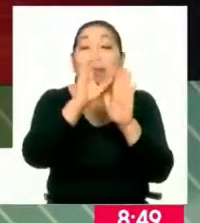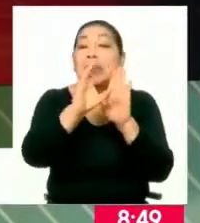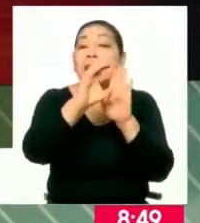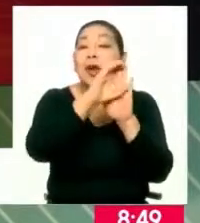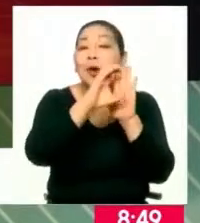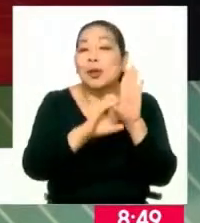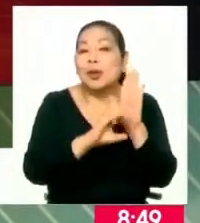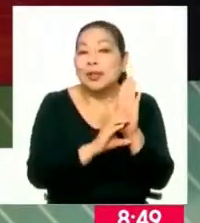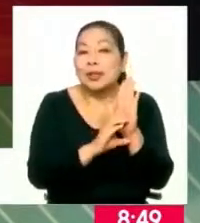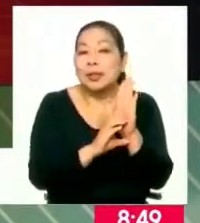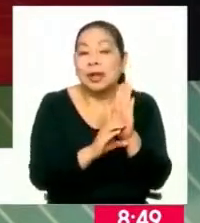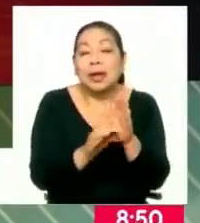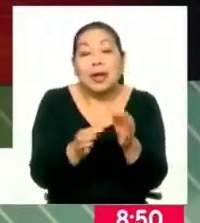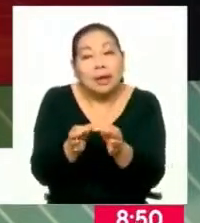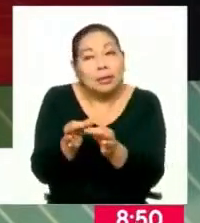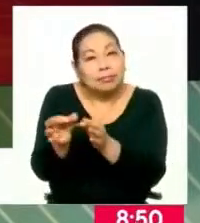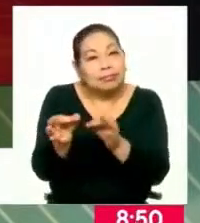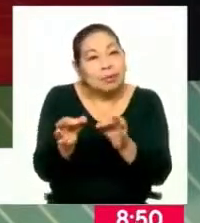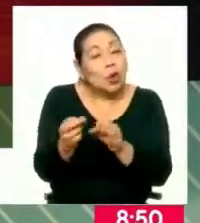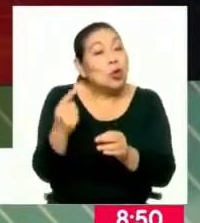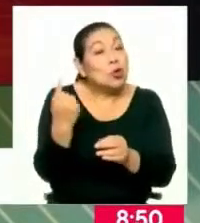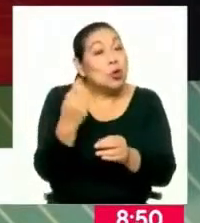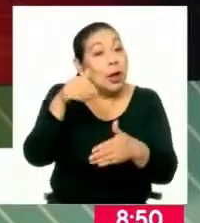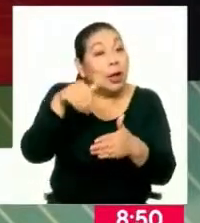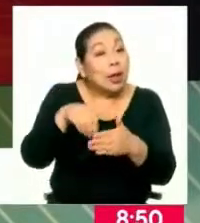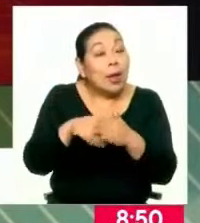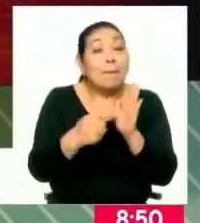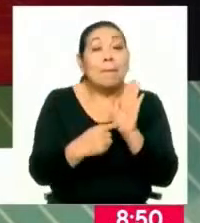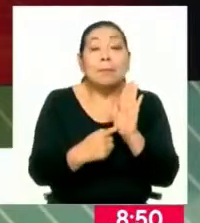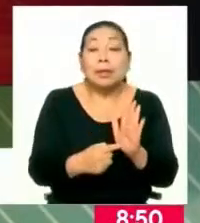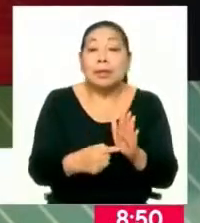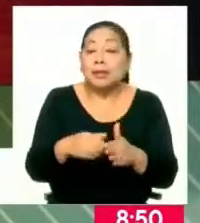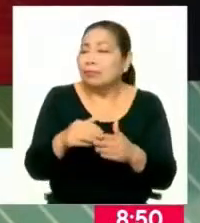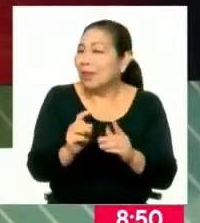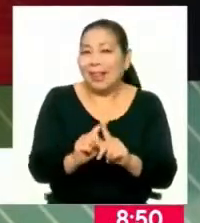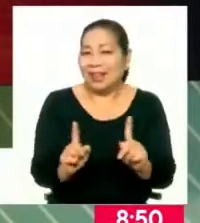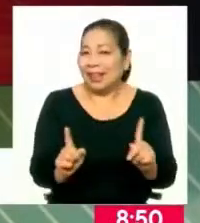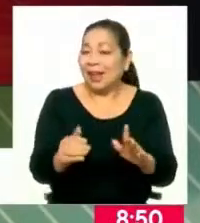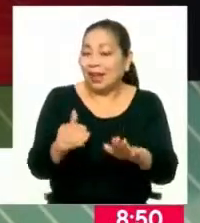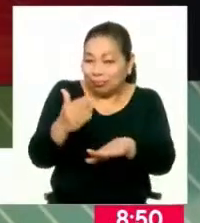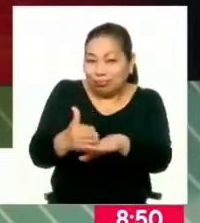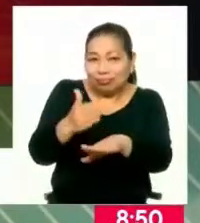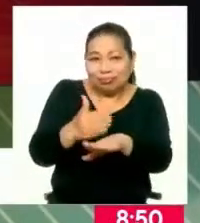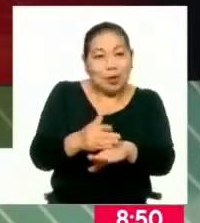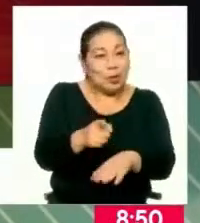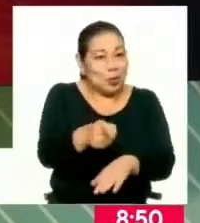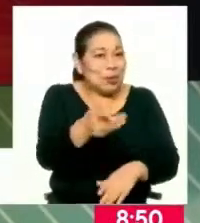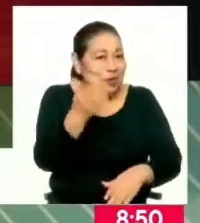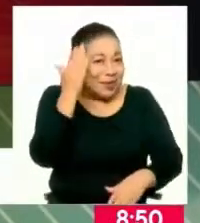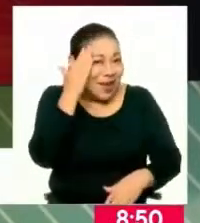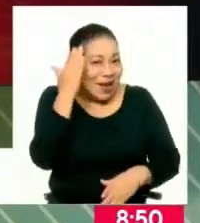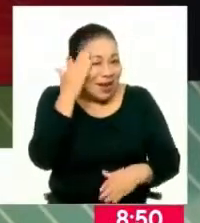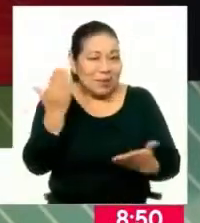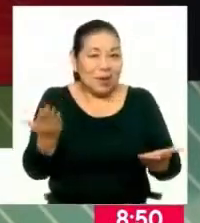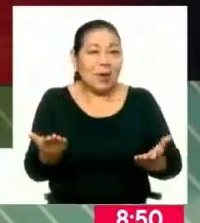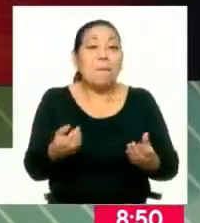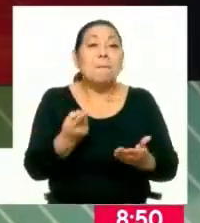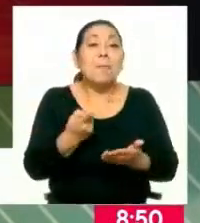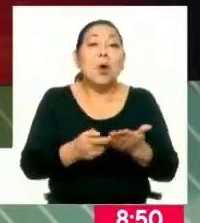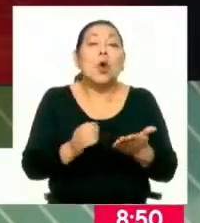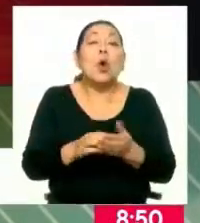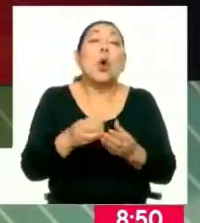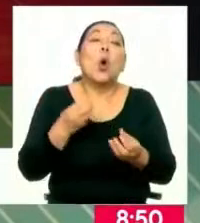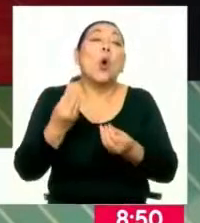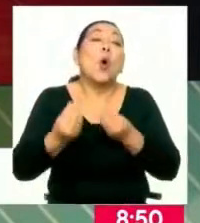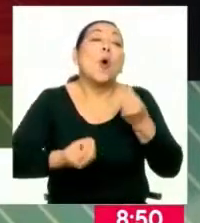Constitución, interprete que solamente son elecciones presidenciales, es algo que ya están desarrollando. Y tú lo debes saber perfectamente por